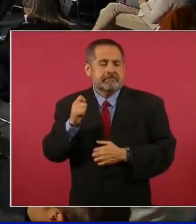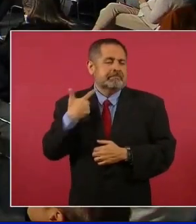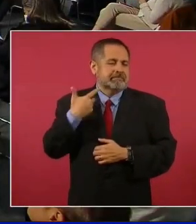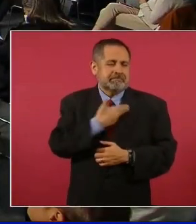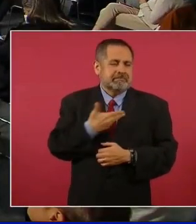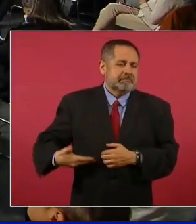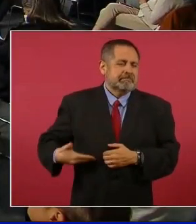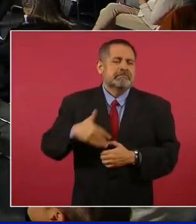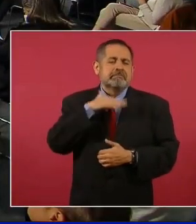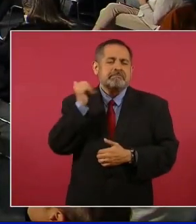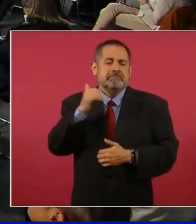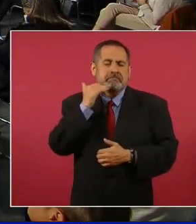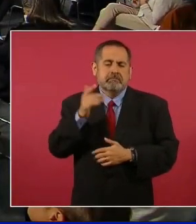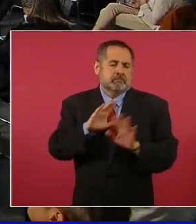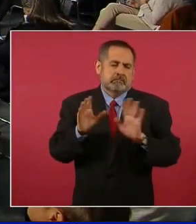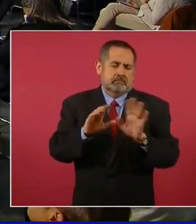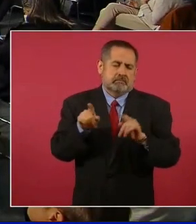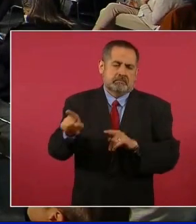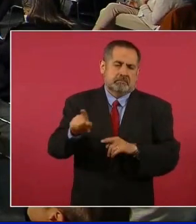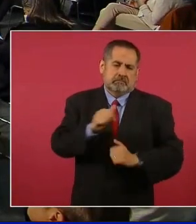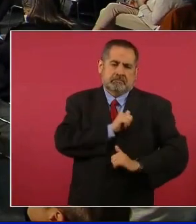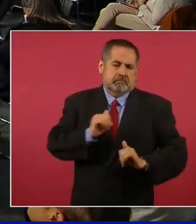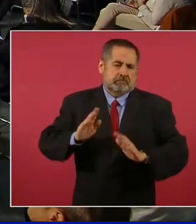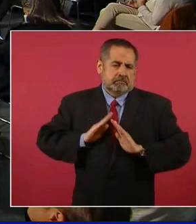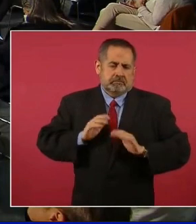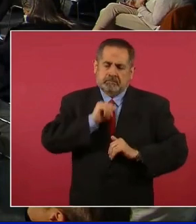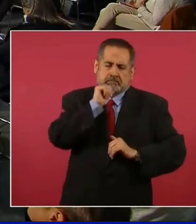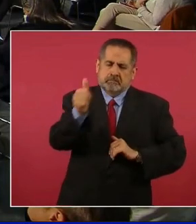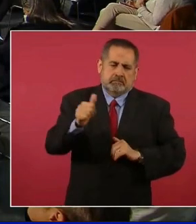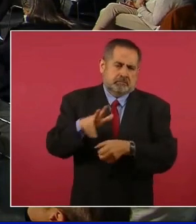siguió, ya fue civil.